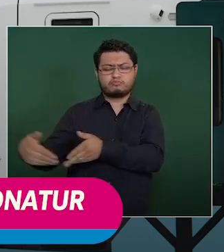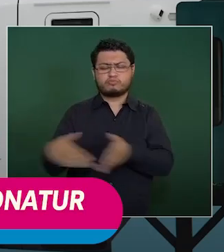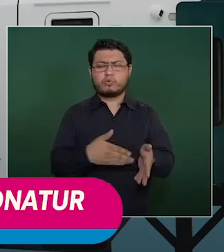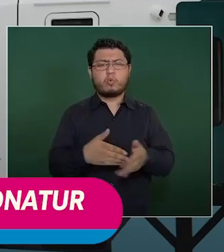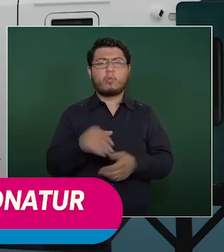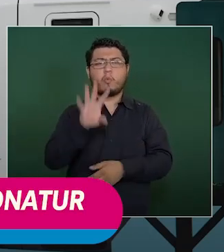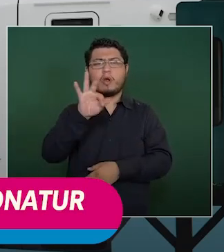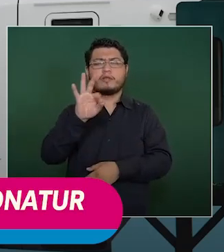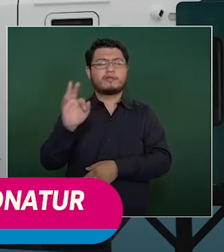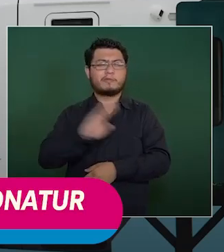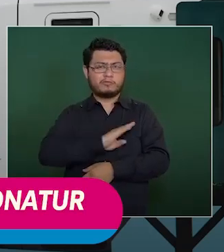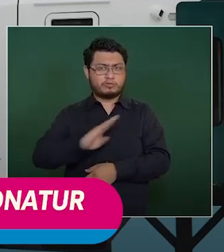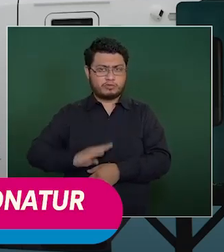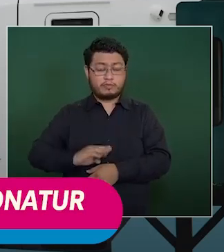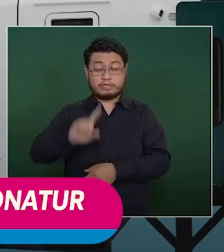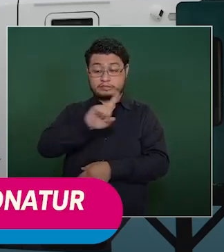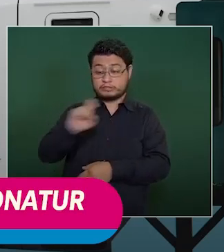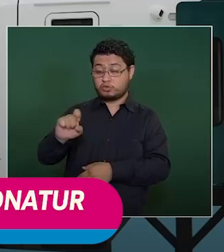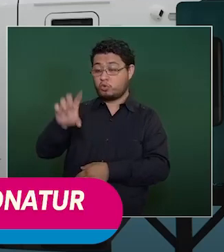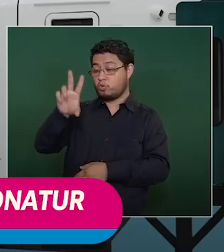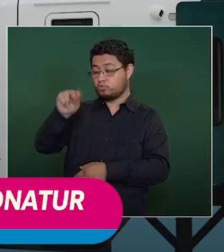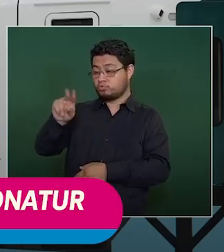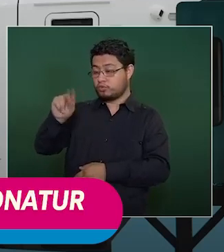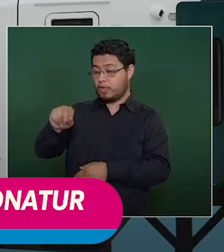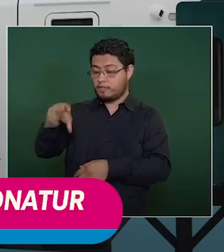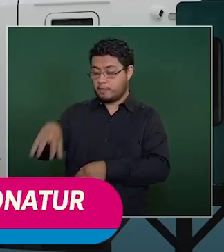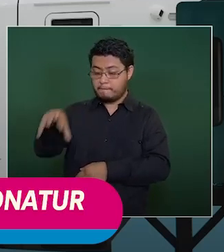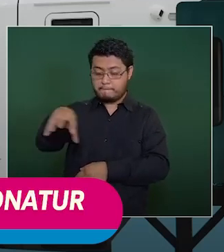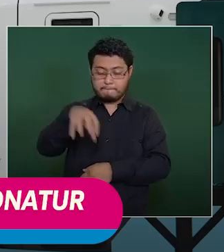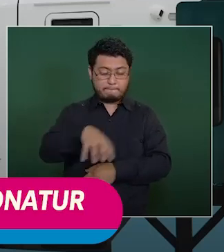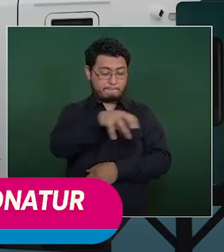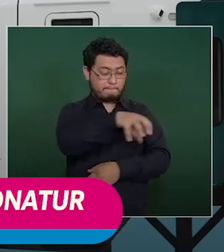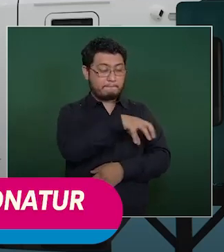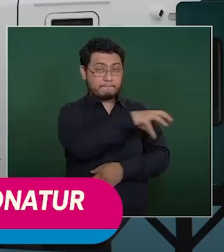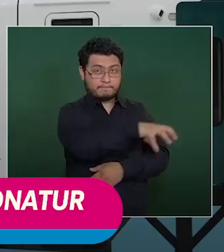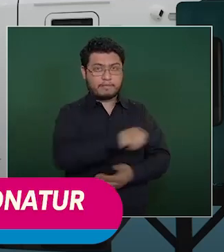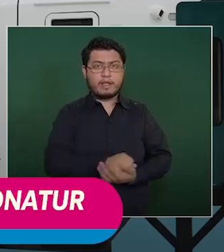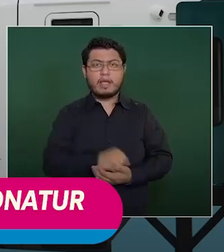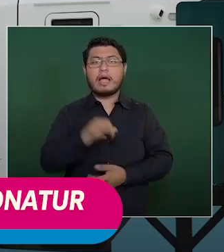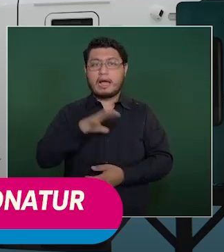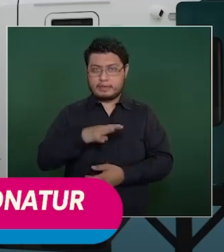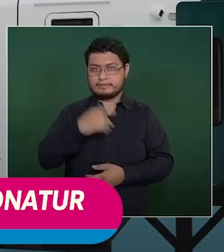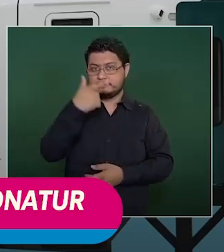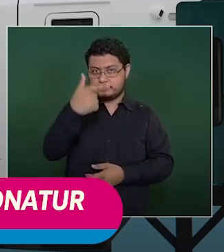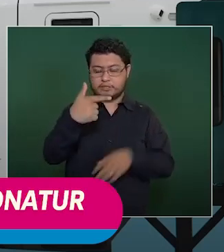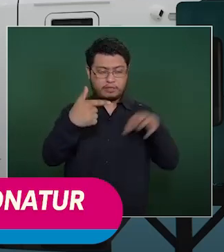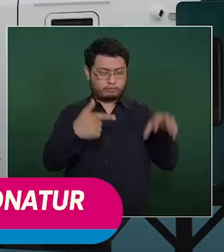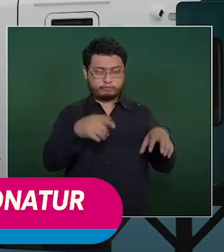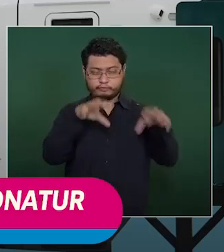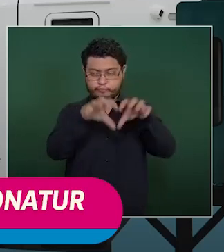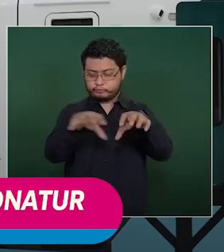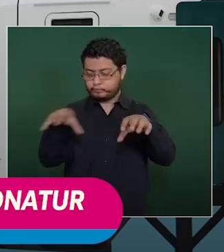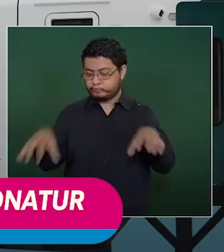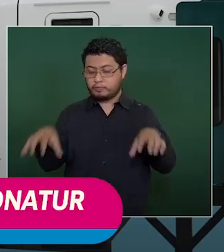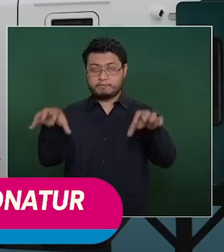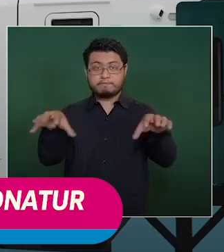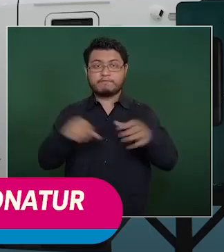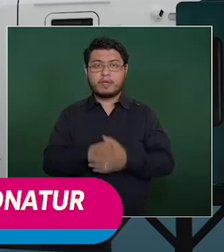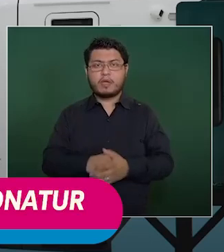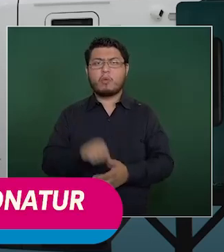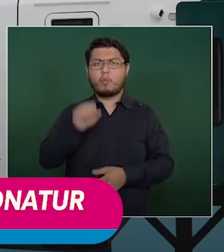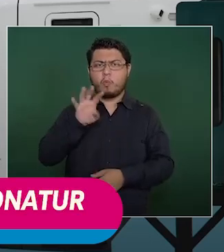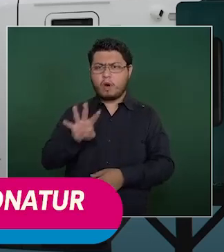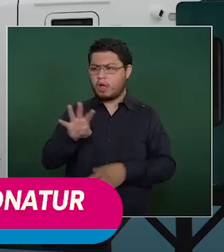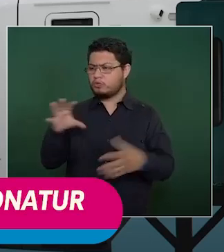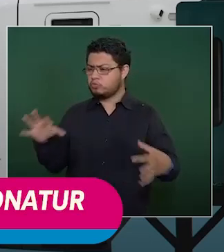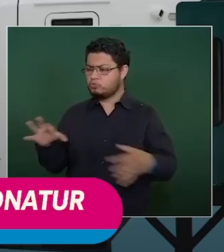y 180 localidades. Se trabaja en 7 tramos, con la participación en obra de 4